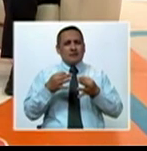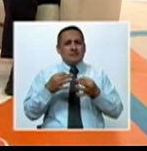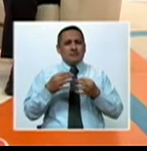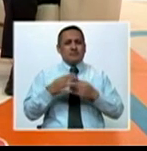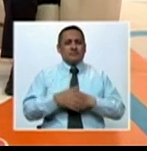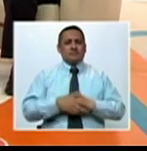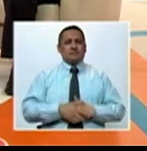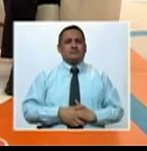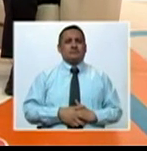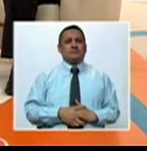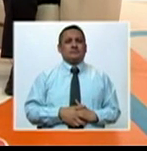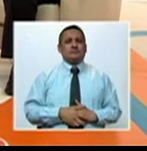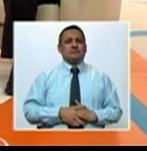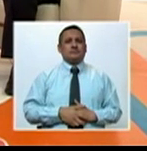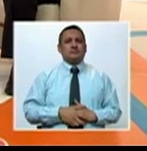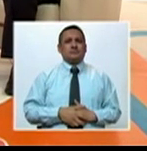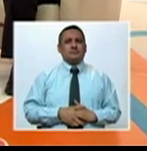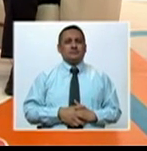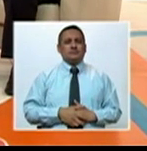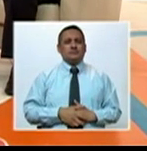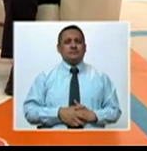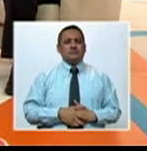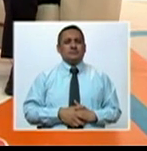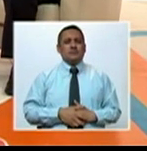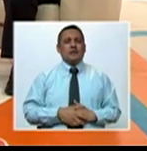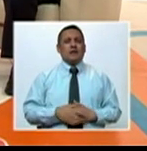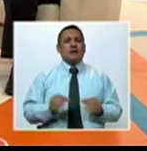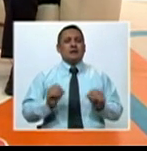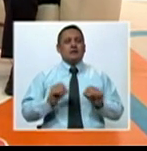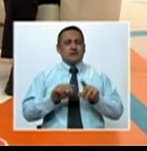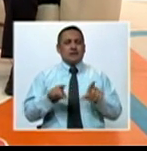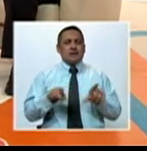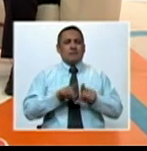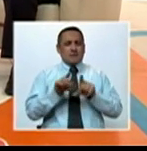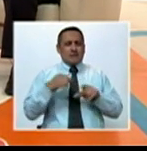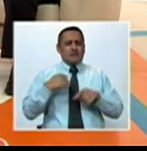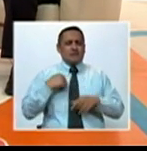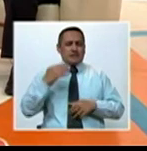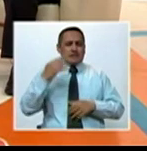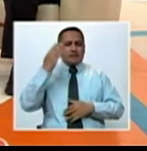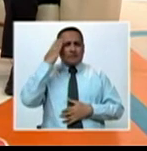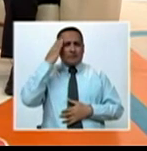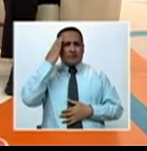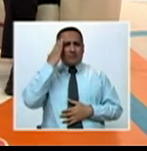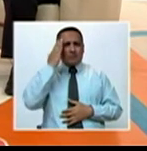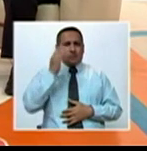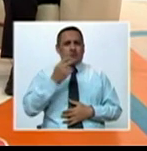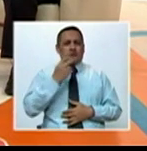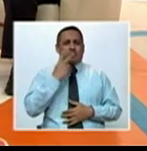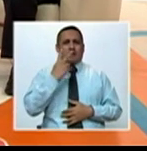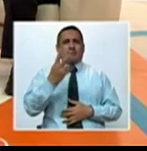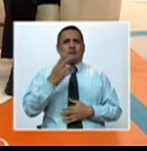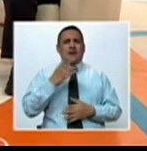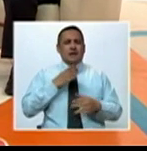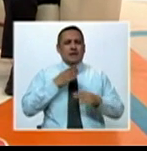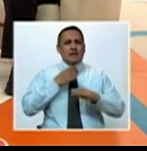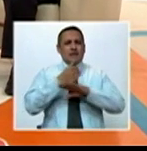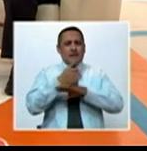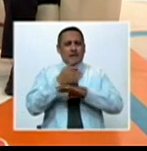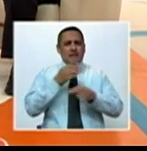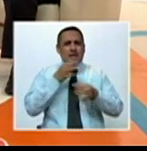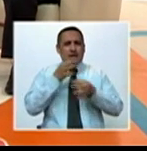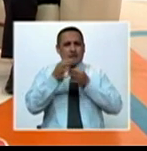por otro lado, y ya estamos, digamos, ingresando un